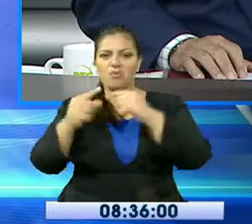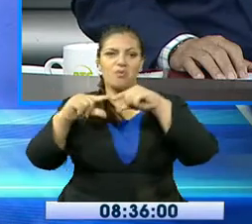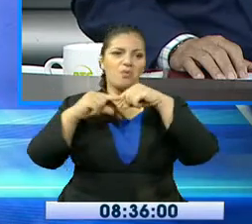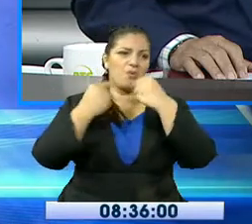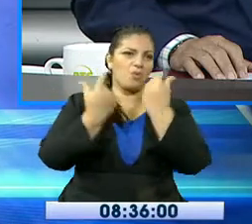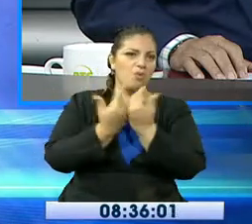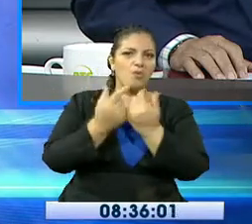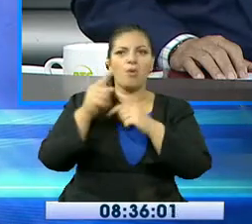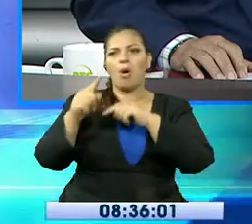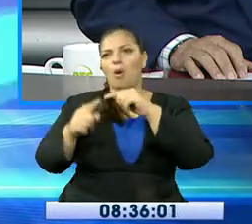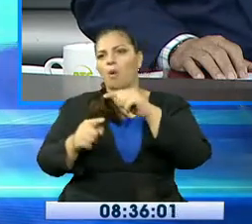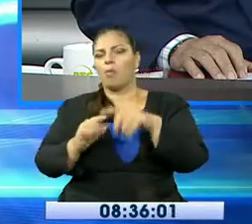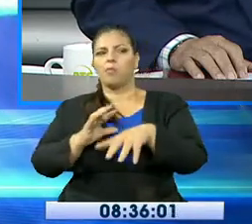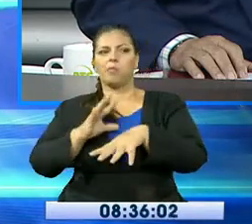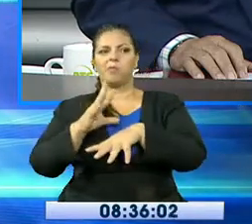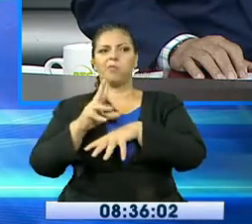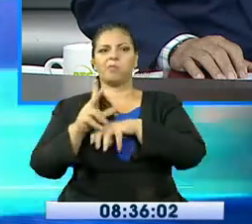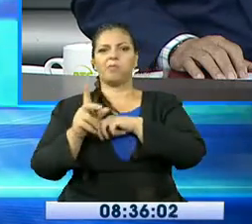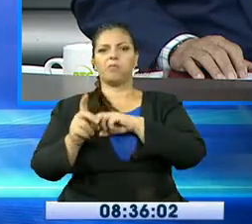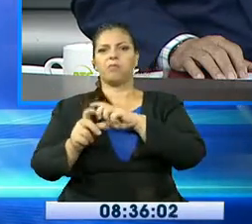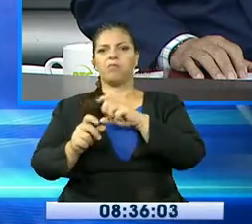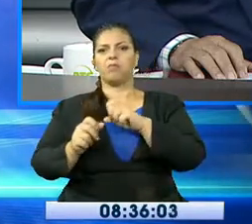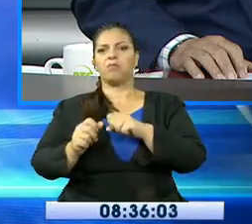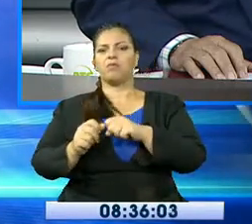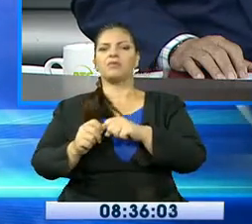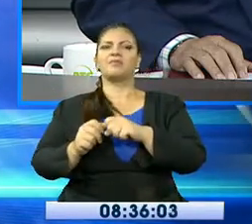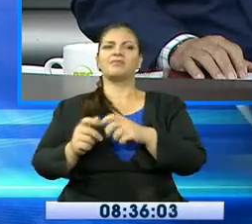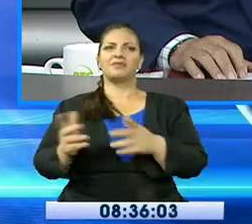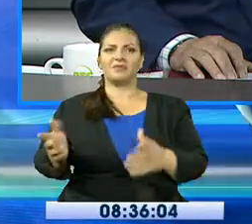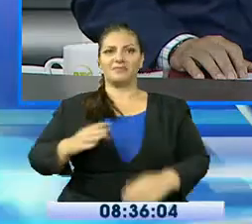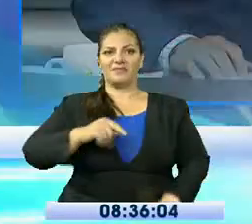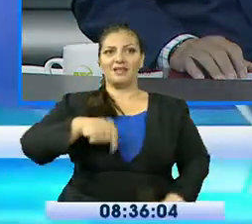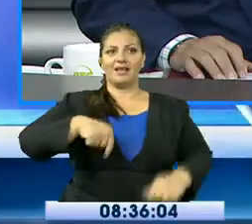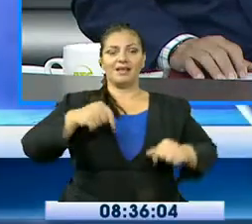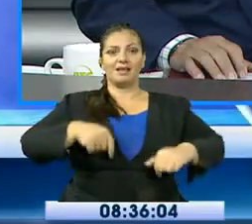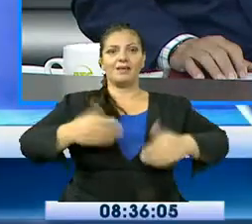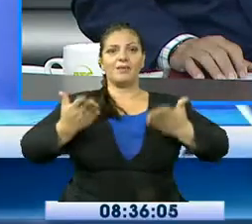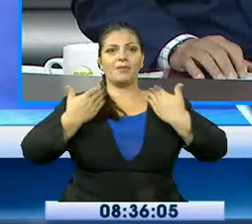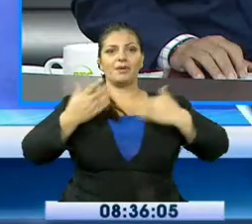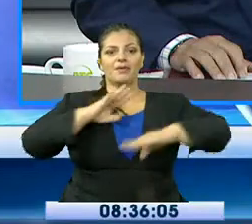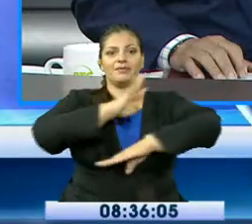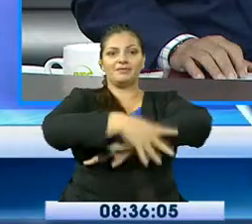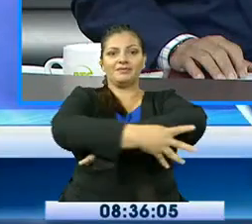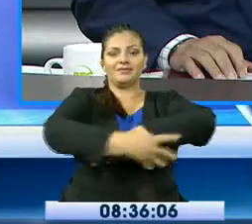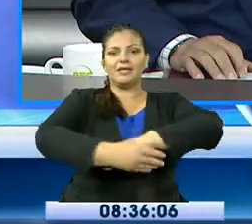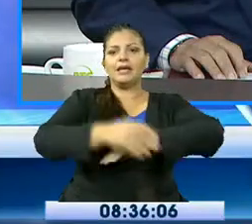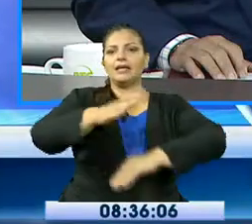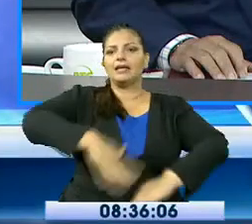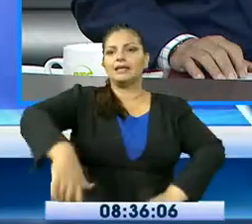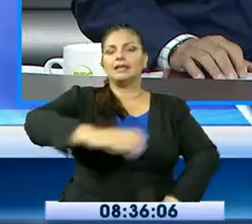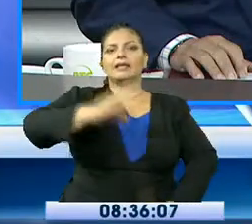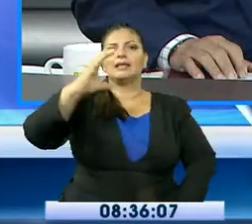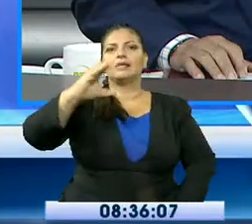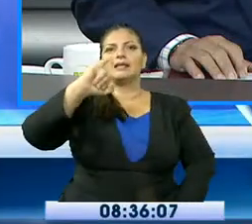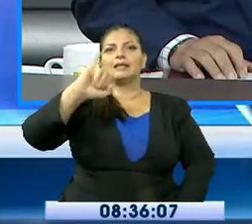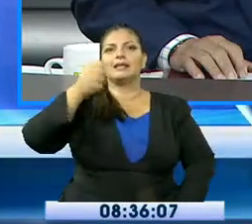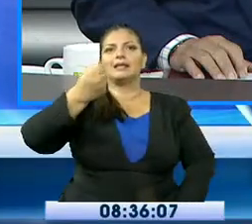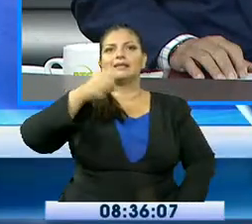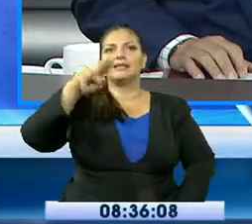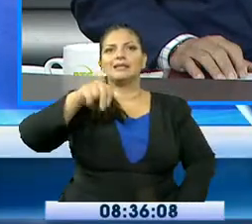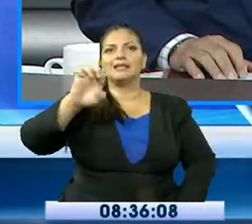que and al margen de la ley parece que se va a ir disminuyendo yo me encuentro en cisne 2 sitio que desde el día viernes se encuentra